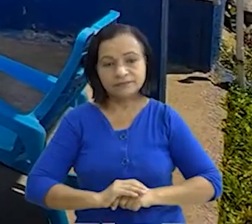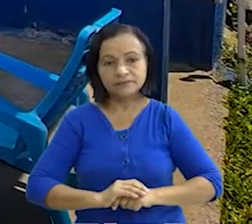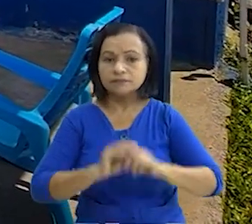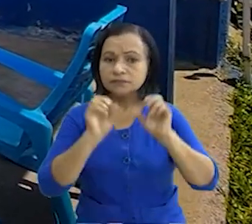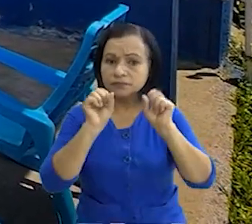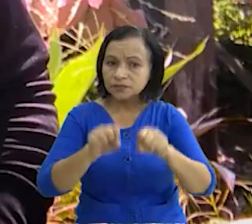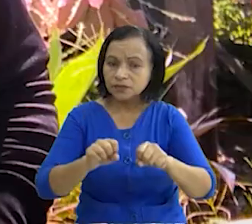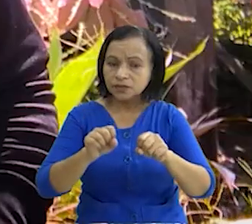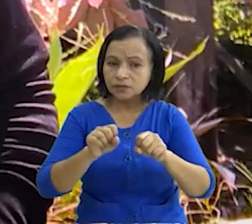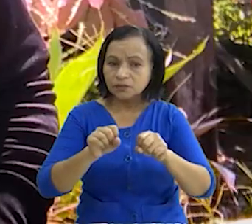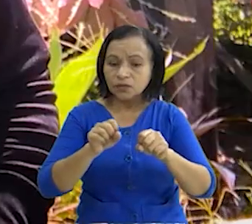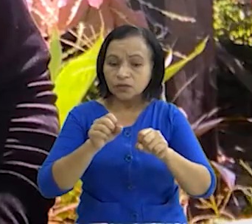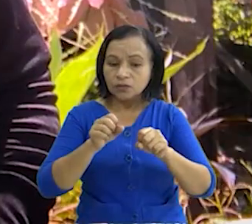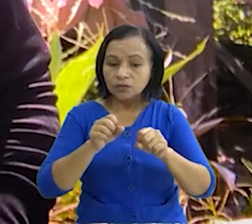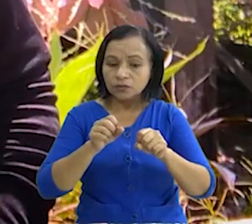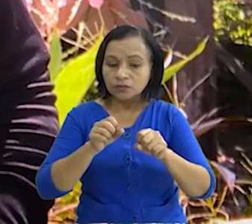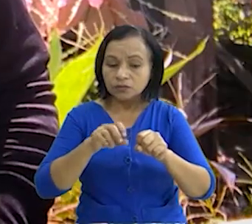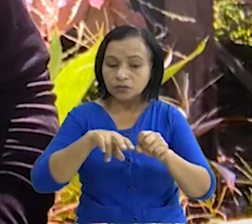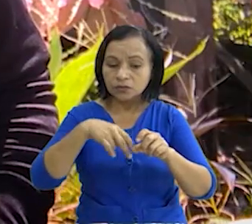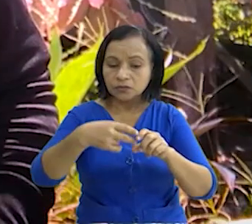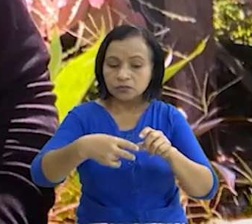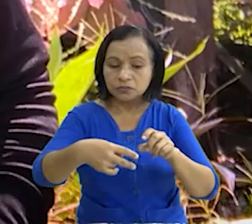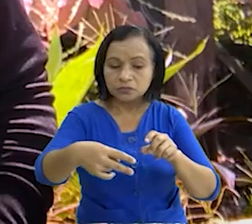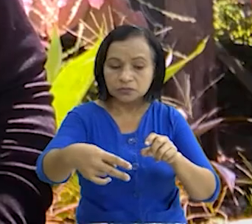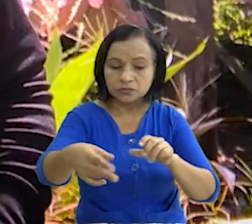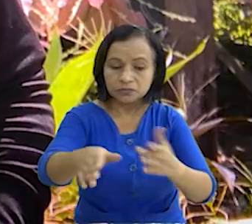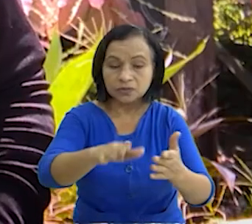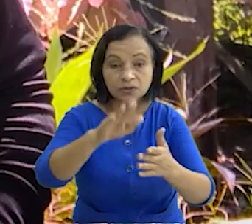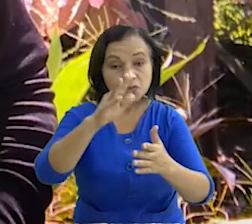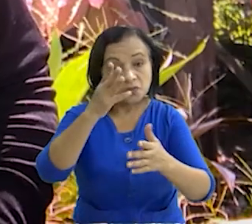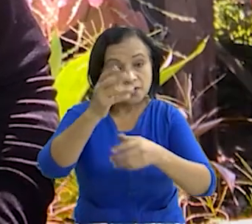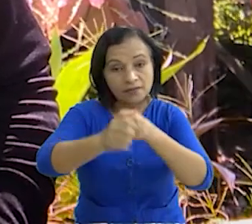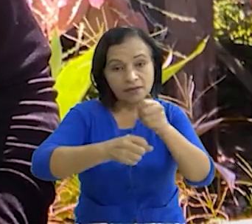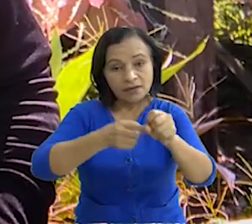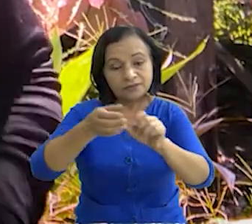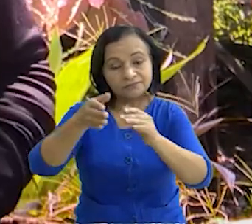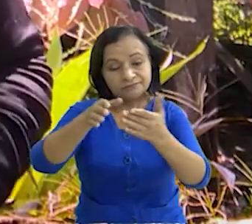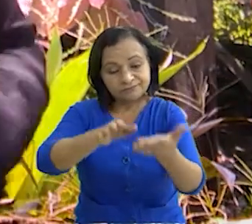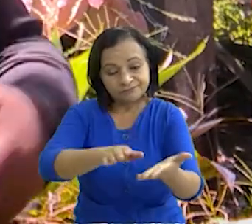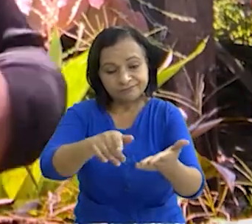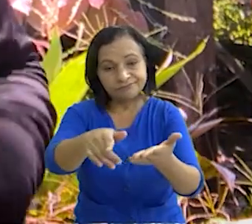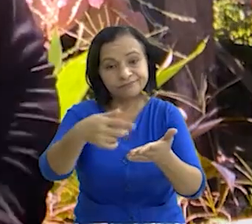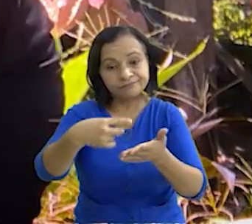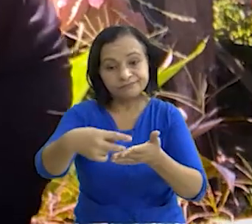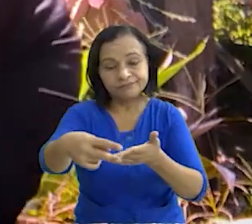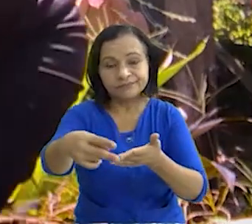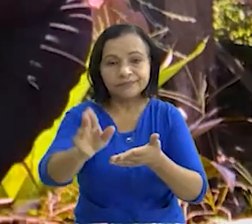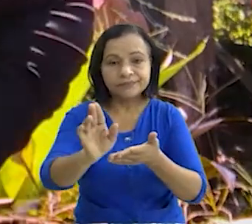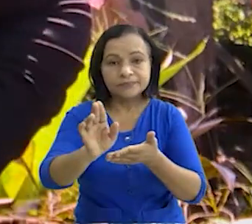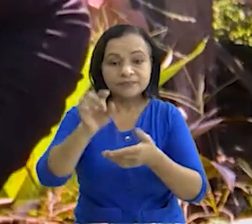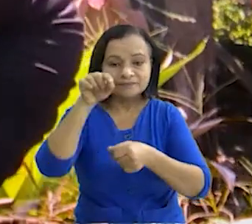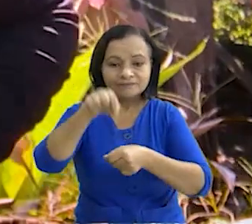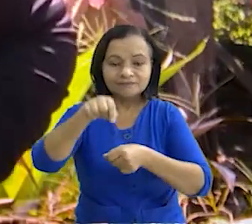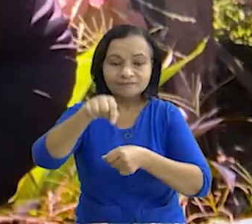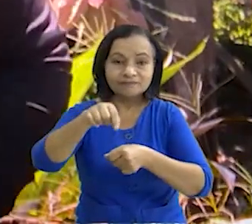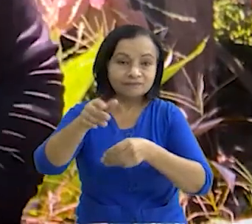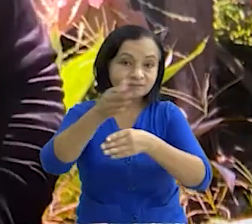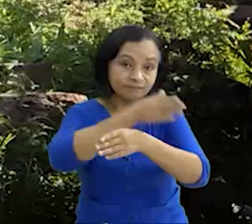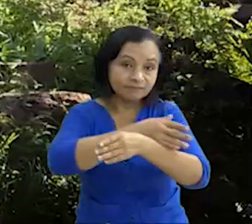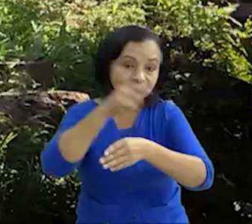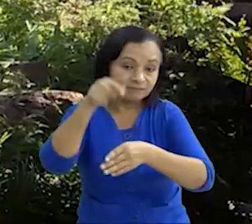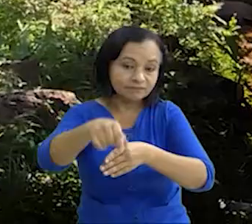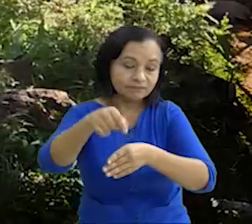Logramos encontrar al niñito, ¿verdad? Que falleció un niñito de 9 años, que casualmente estamos en el punto donde se dio